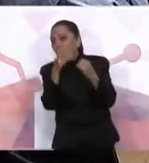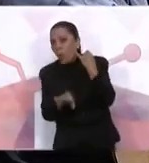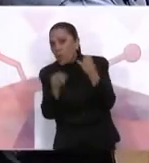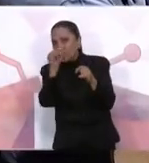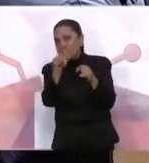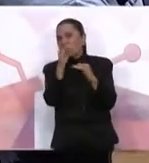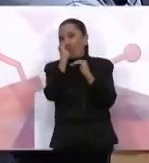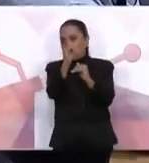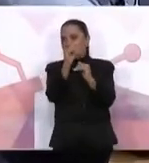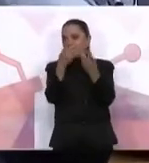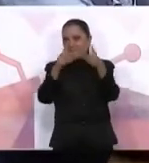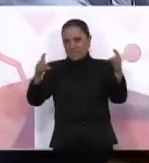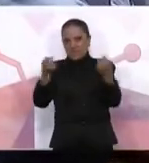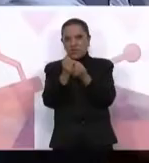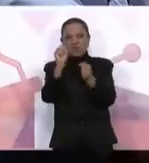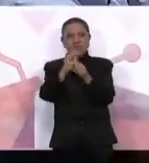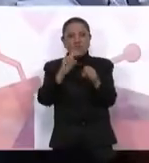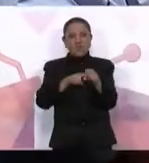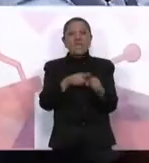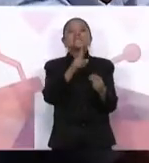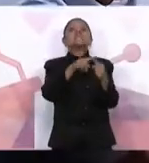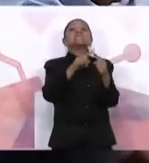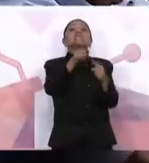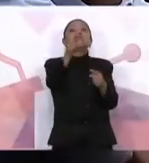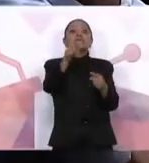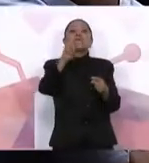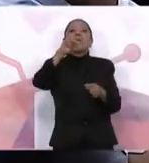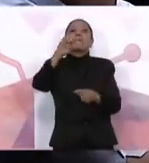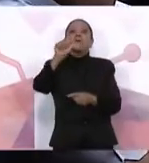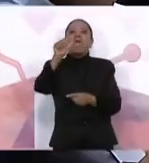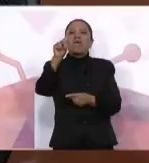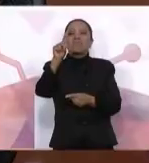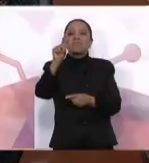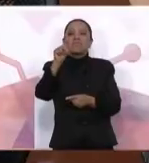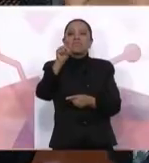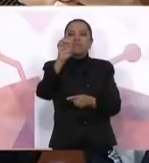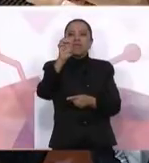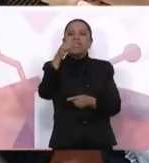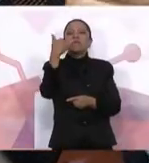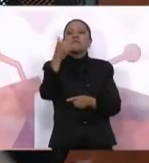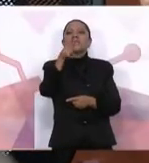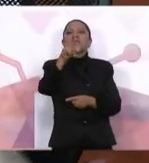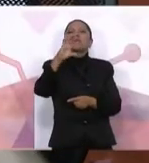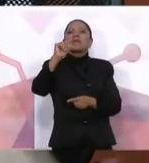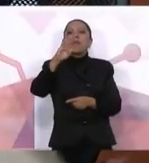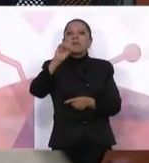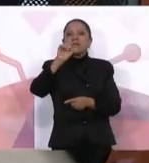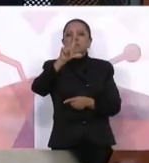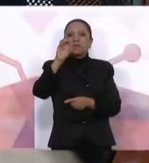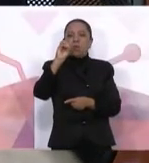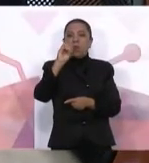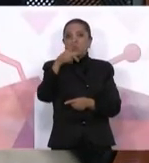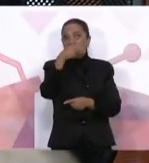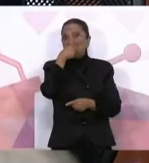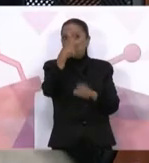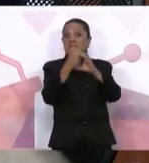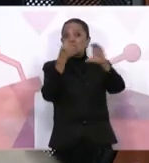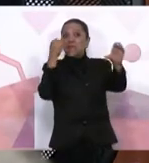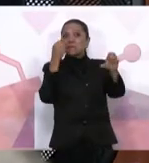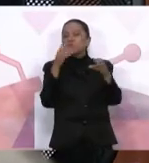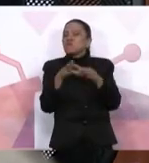tema de desarrollo social alguien jorge meade y después víctor caballero y el transporte es fundamental uno es concesión del estado